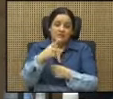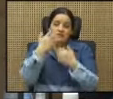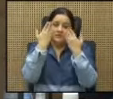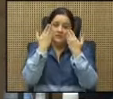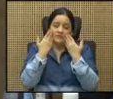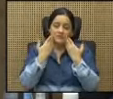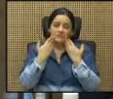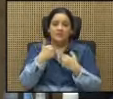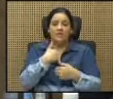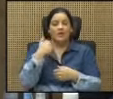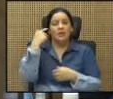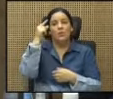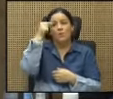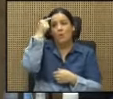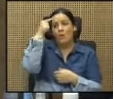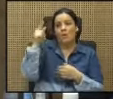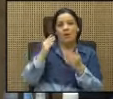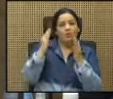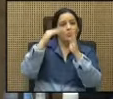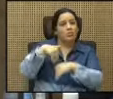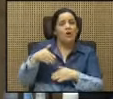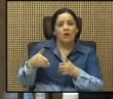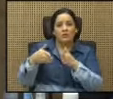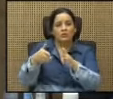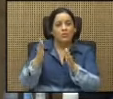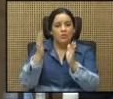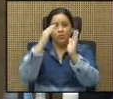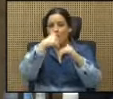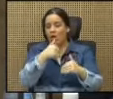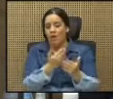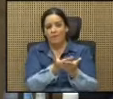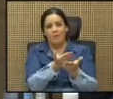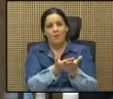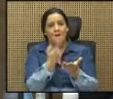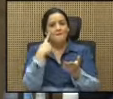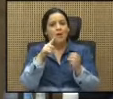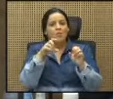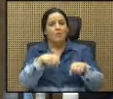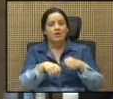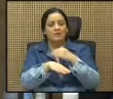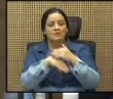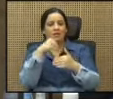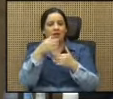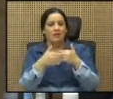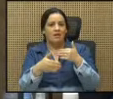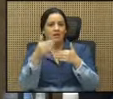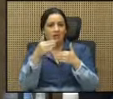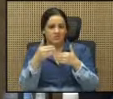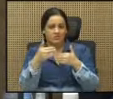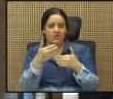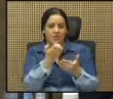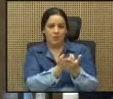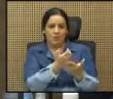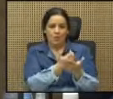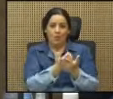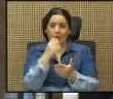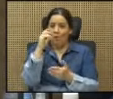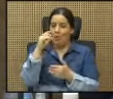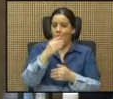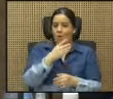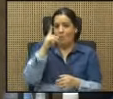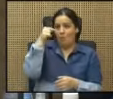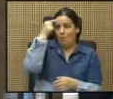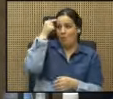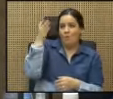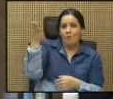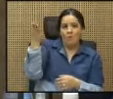a un gobierno sin ruta ni propuesta para sacar adelante la economía. Un poder ejecutivo que ni siquiera